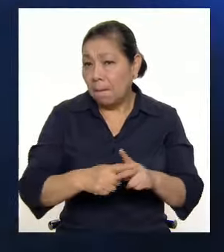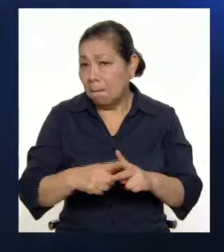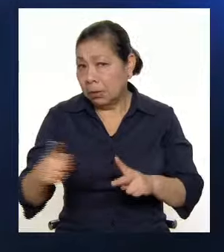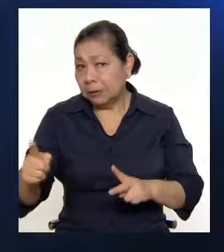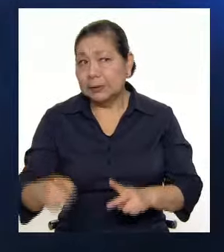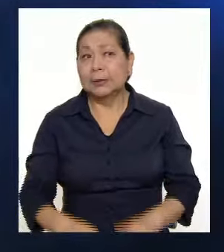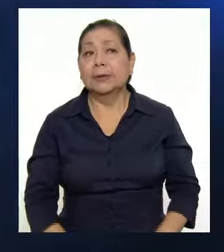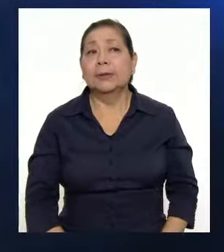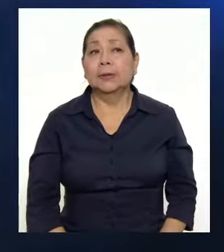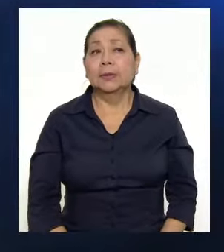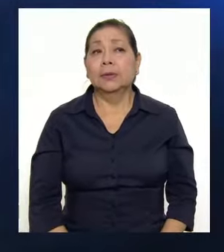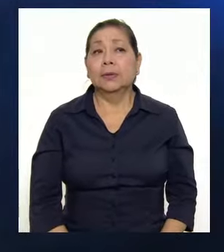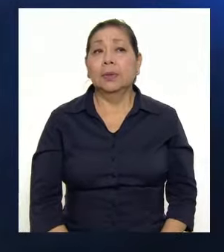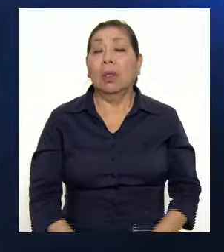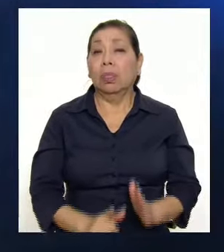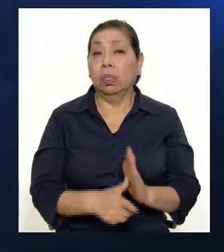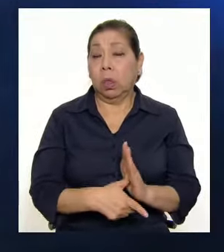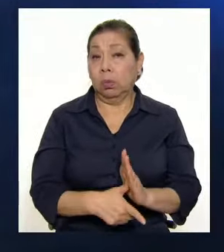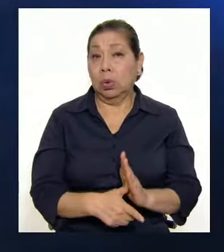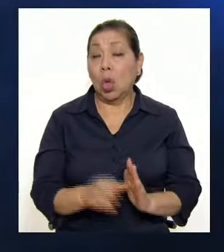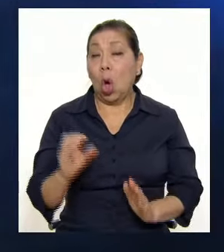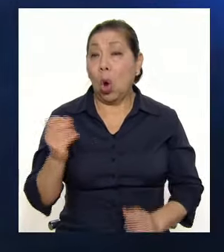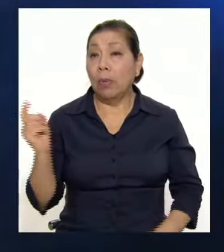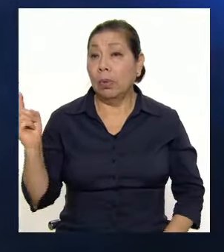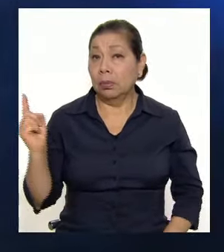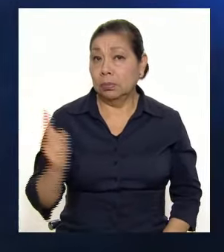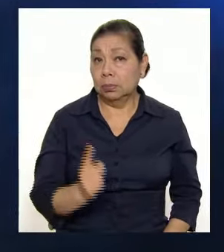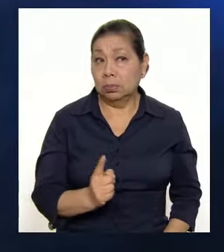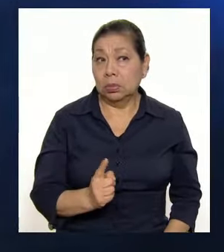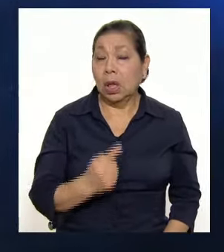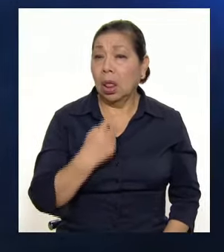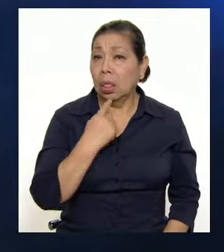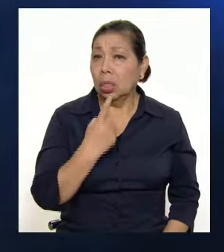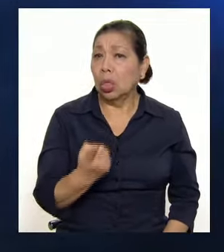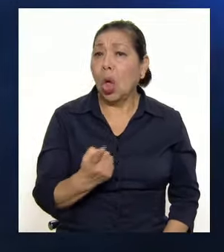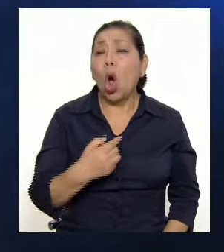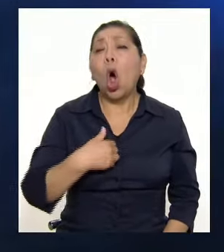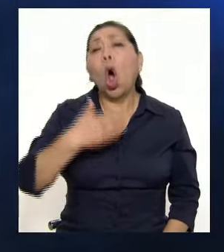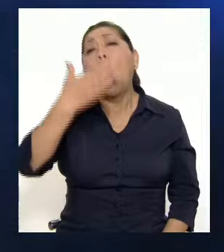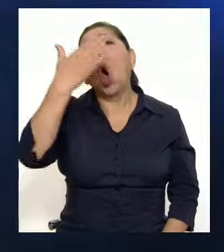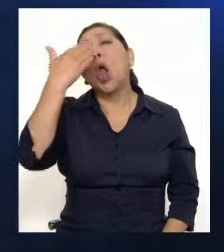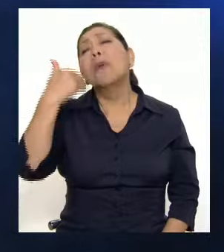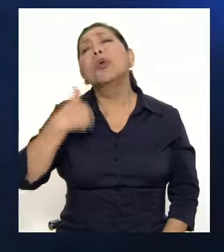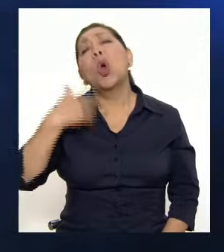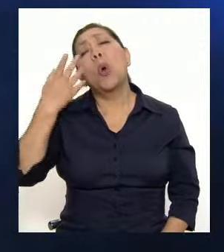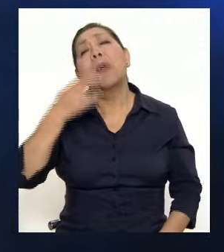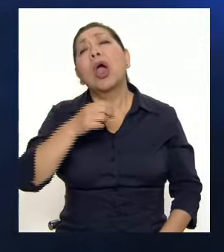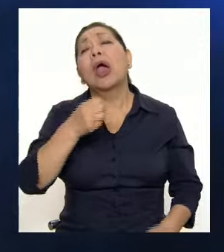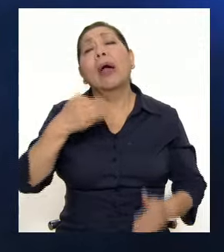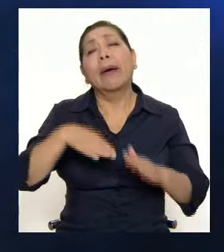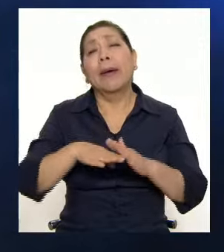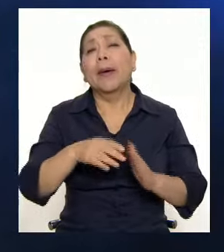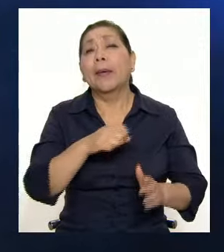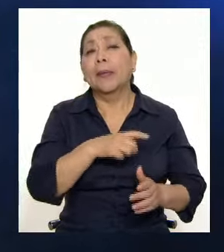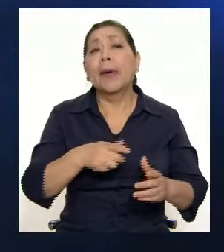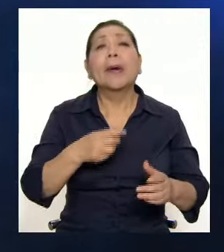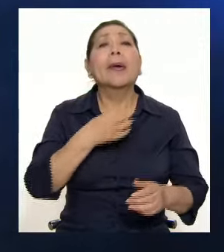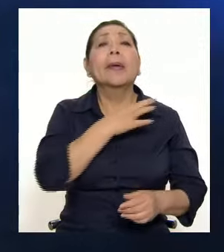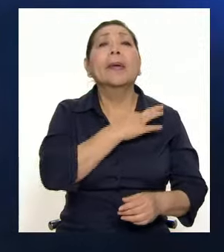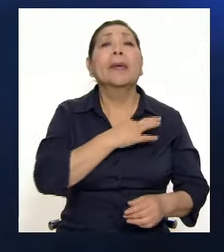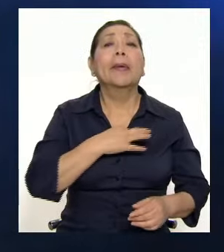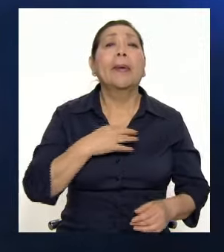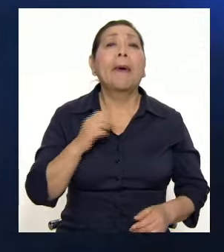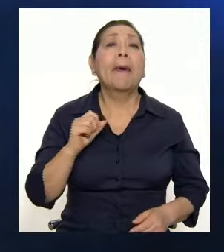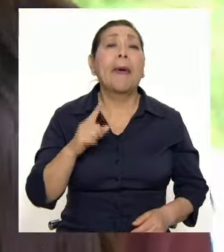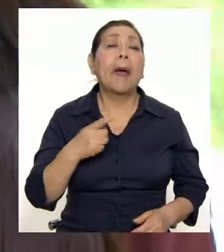¿no? Minutos después, el joven regresa. Indica que había olvidado algo, según él, una cadena de